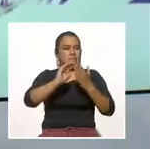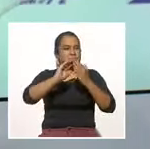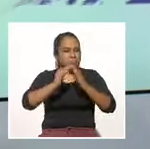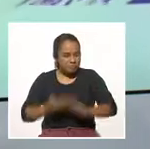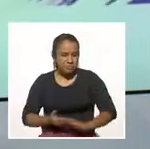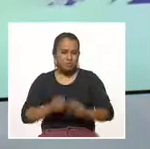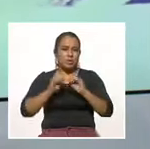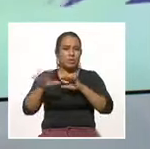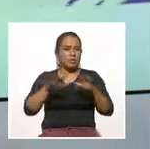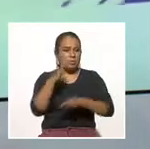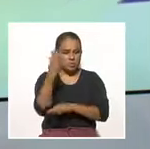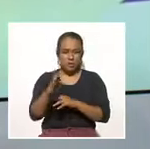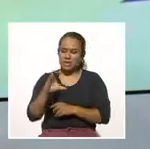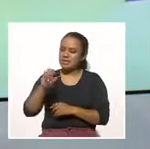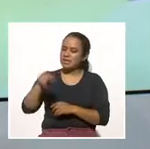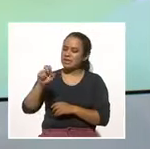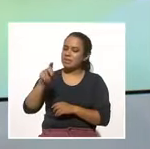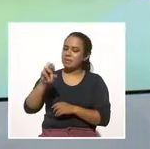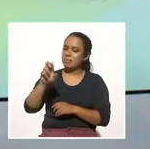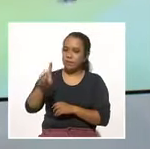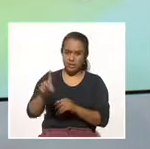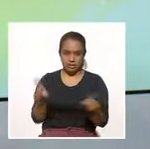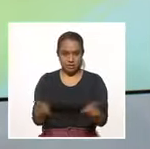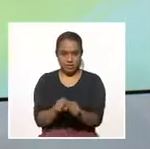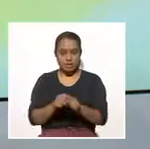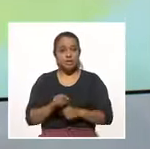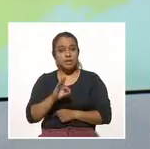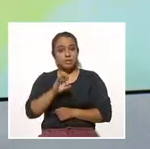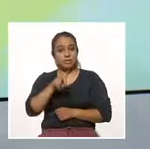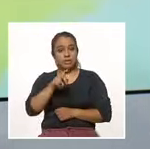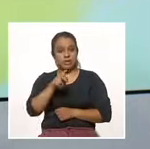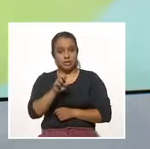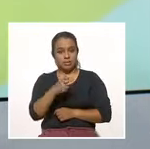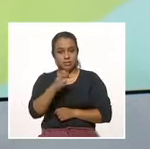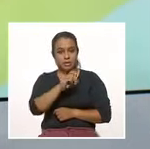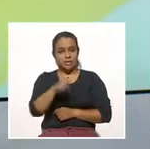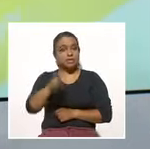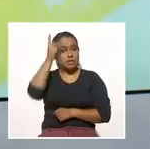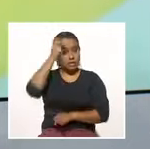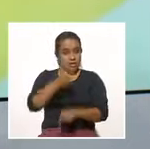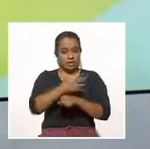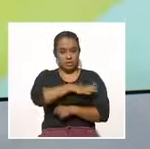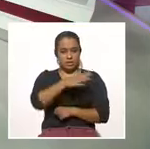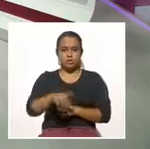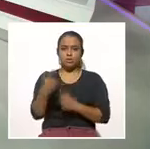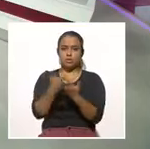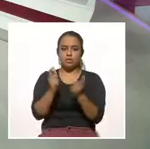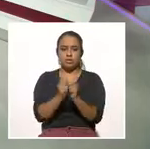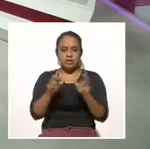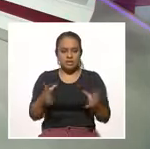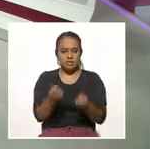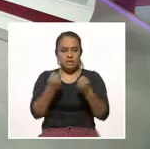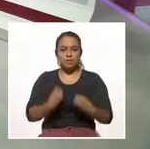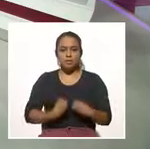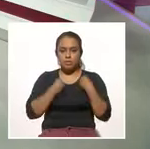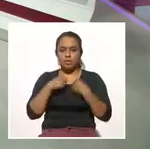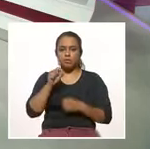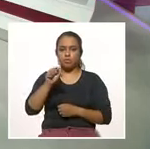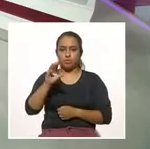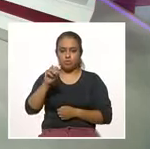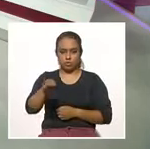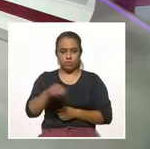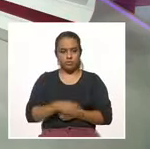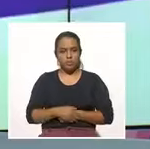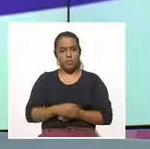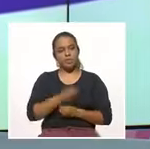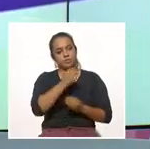precisamente el CENAPRED. Bienvenido. Gracias. Y Felipe Hernández, director general del grupo salvandovidas.com. Hola, muy buenos